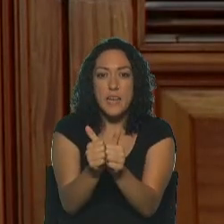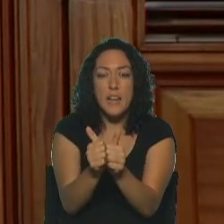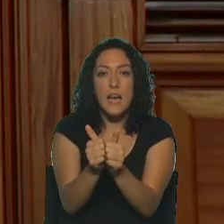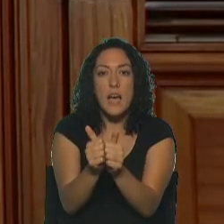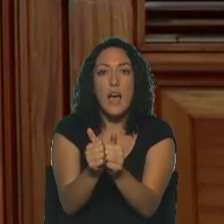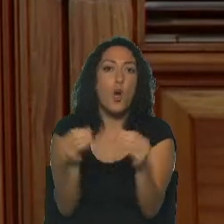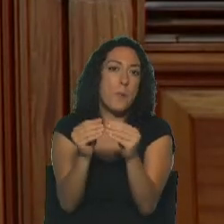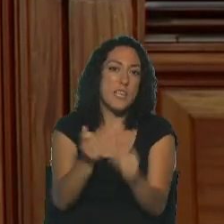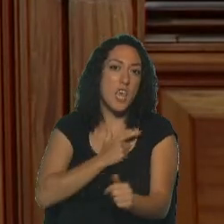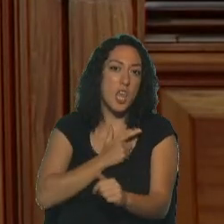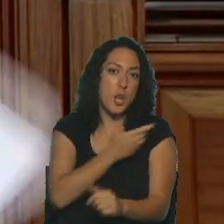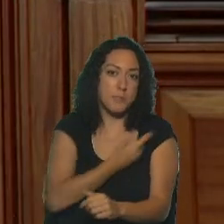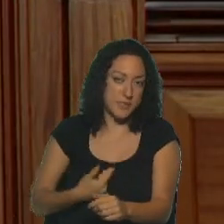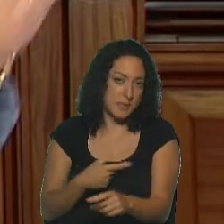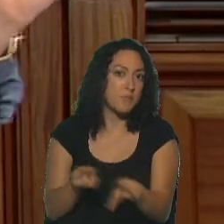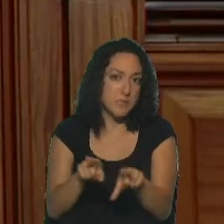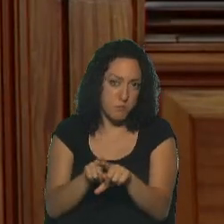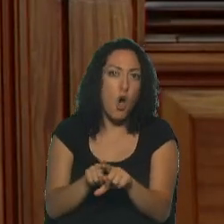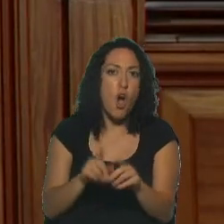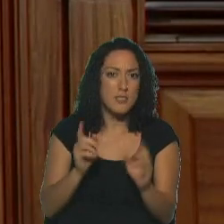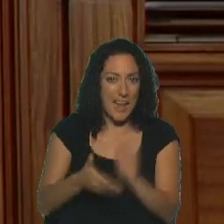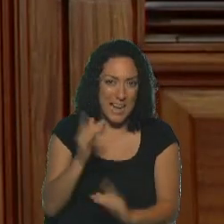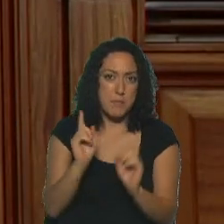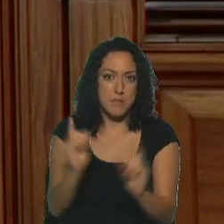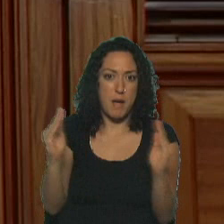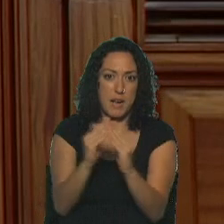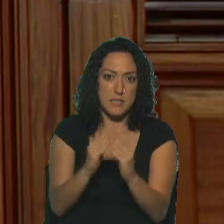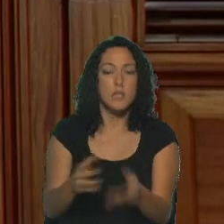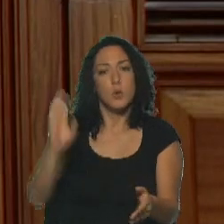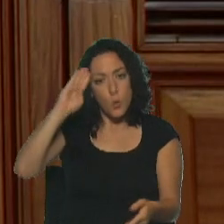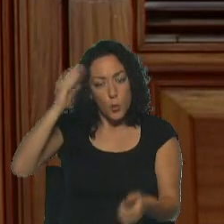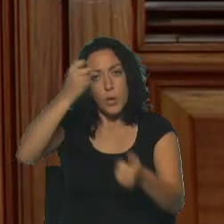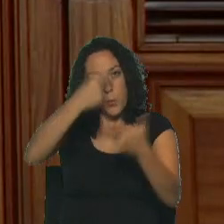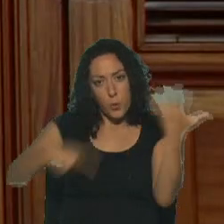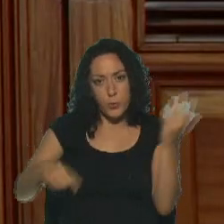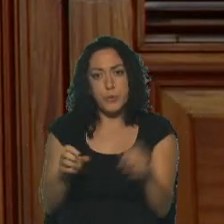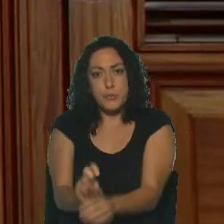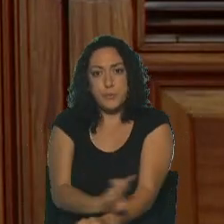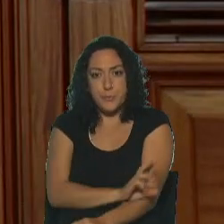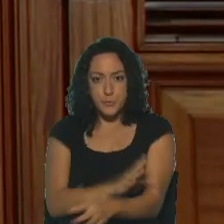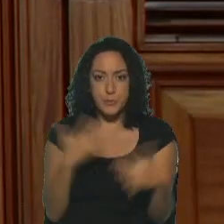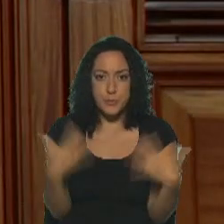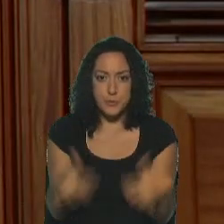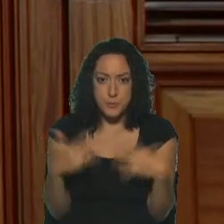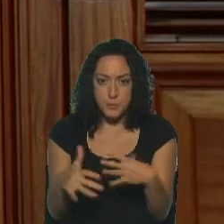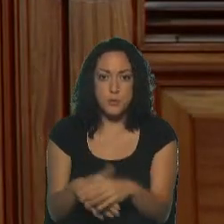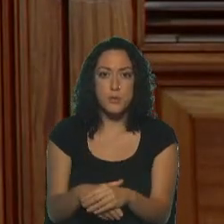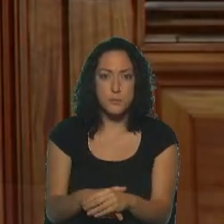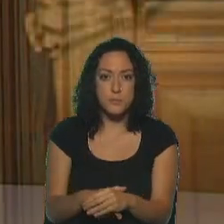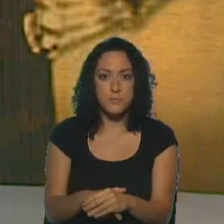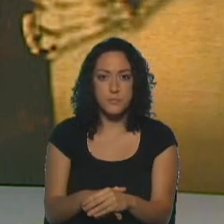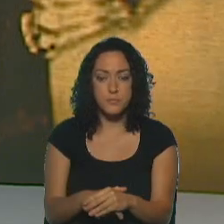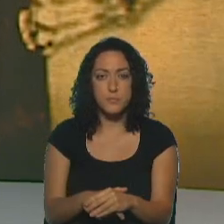compañero. Discúlpenme un poco la emoción, bueno, se me mueven muchos recuerdos y cuando se me mueven esos recuerdos, bueno, me emociono